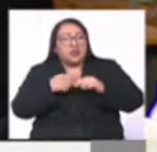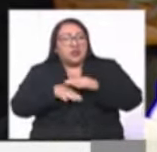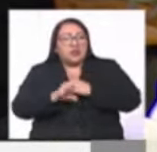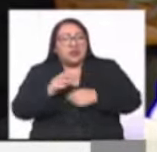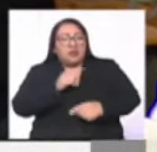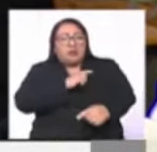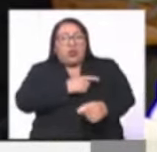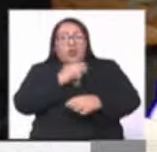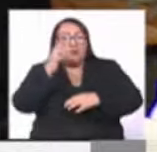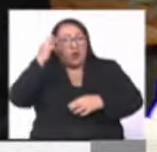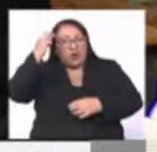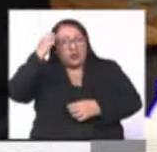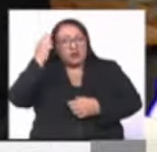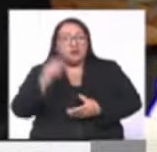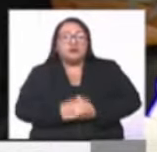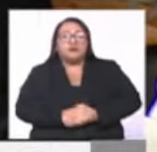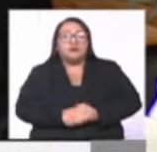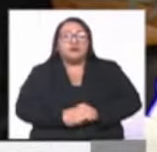poder